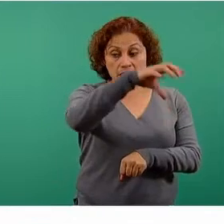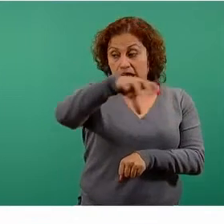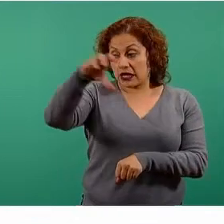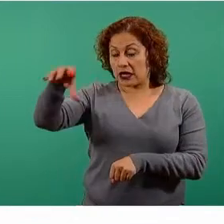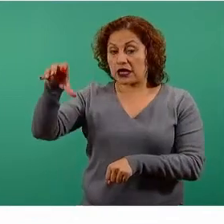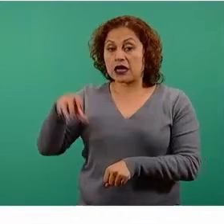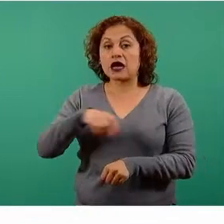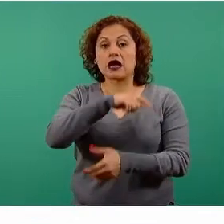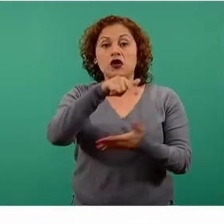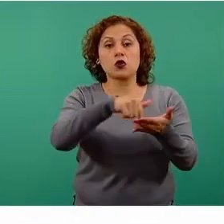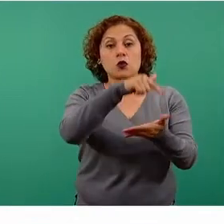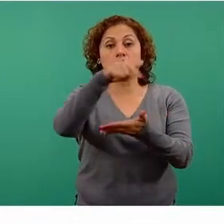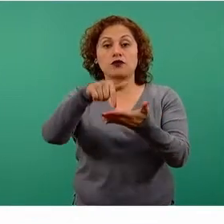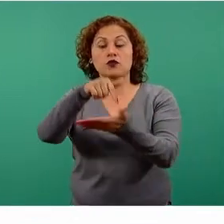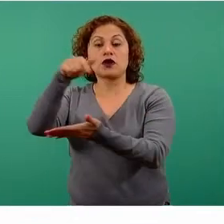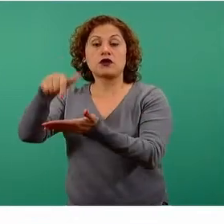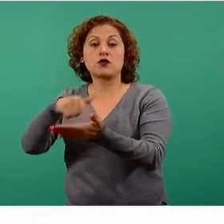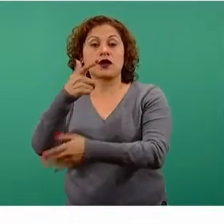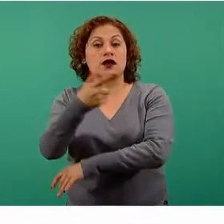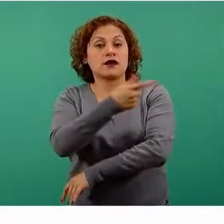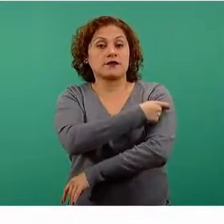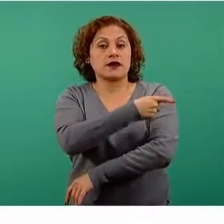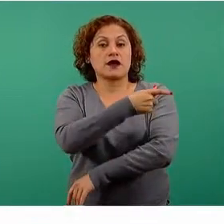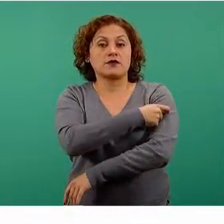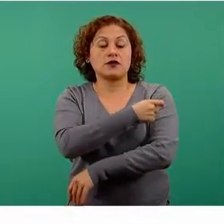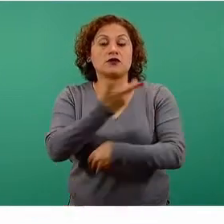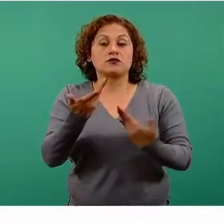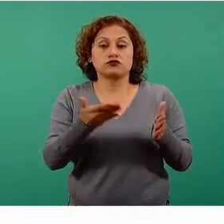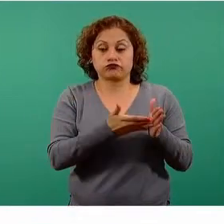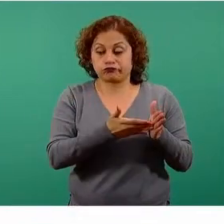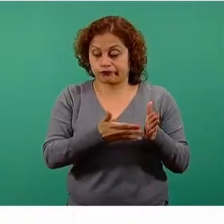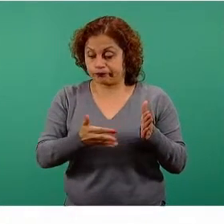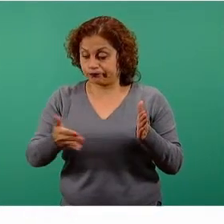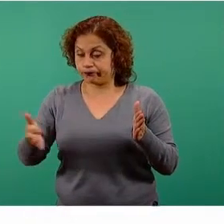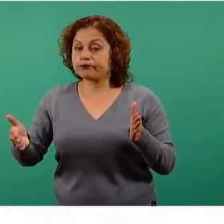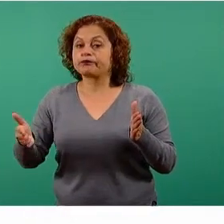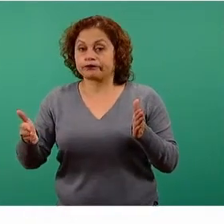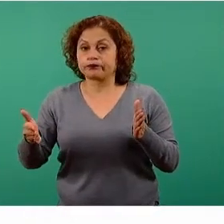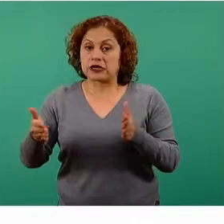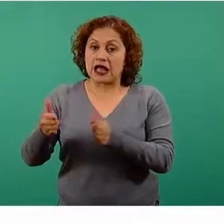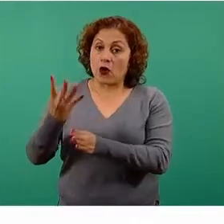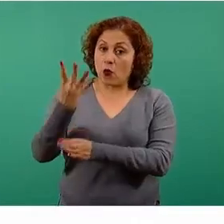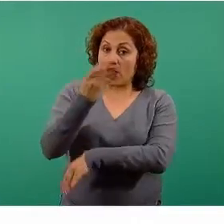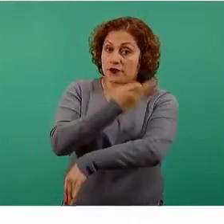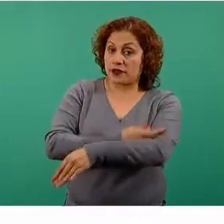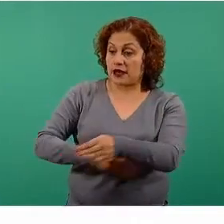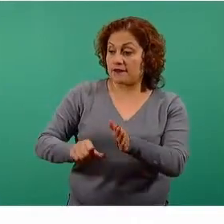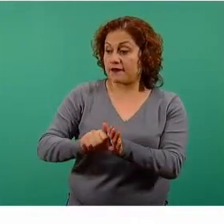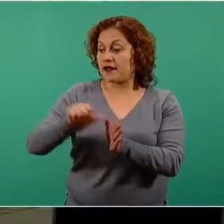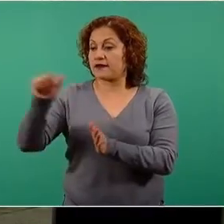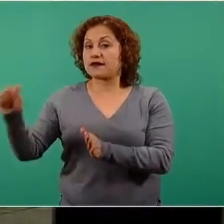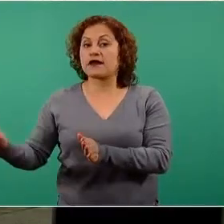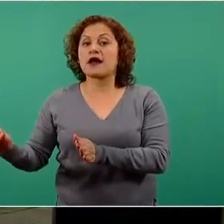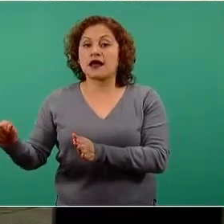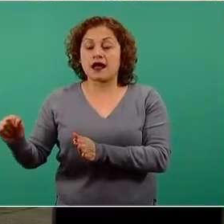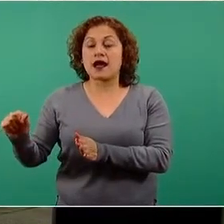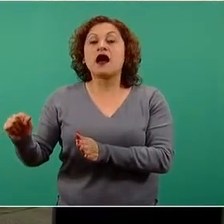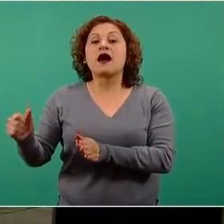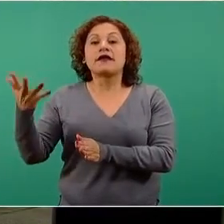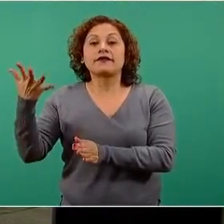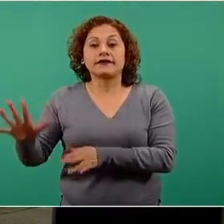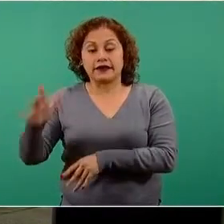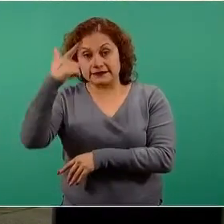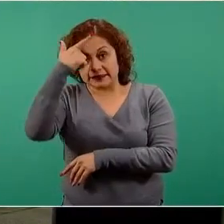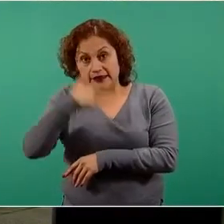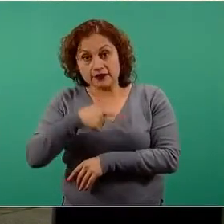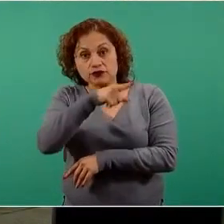dentro del intervalo de las 16 horas y hasta las 22 horas. Entonces pongan ustedes siempre atención a la